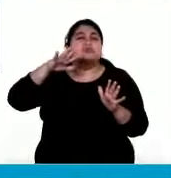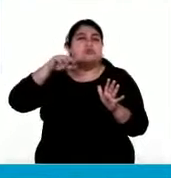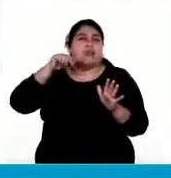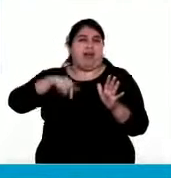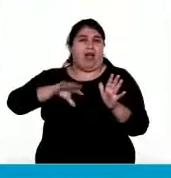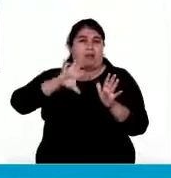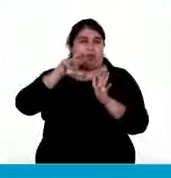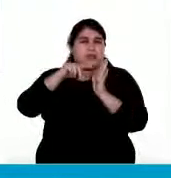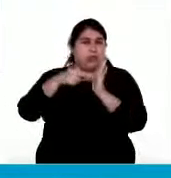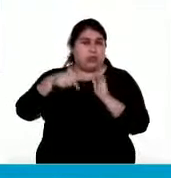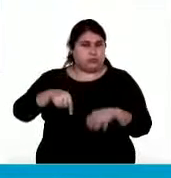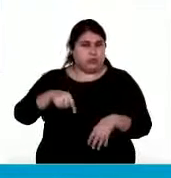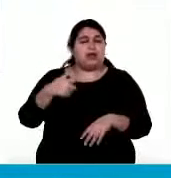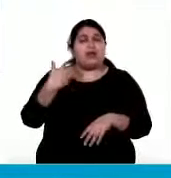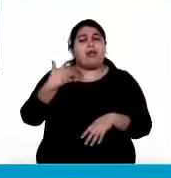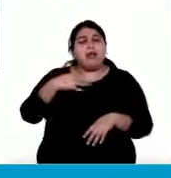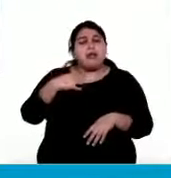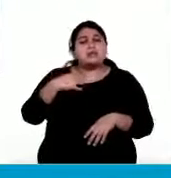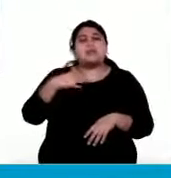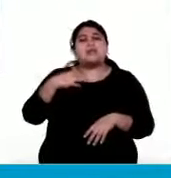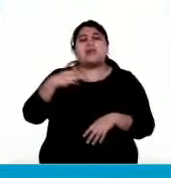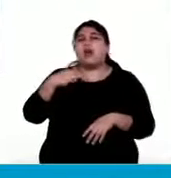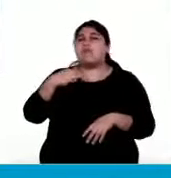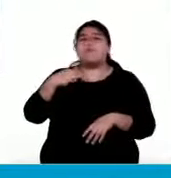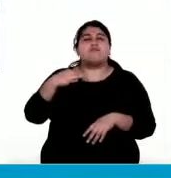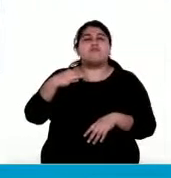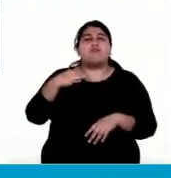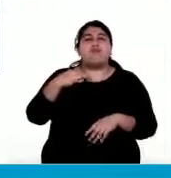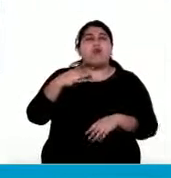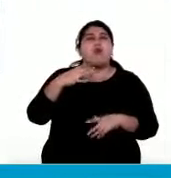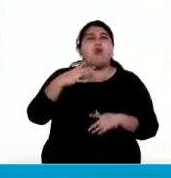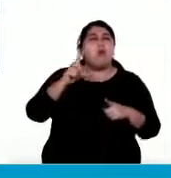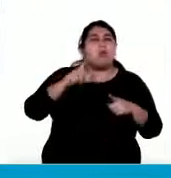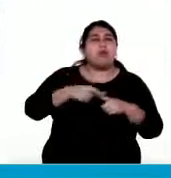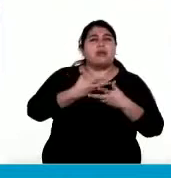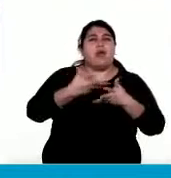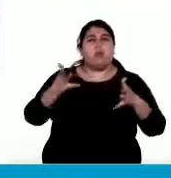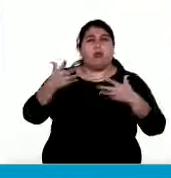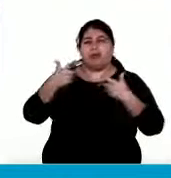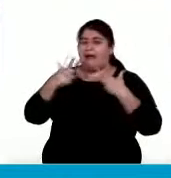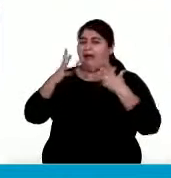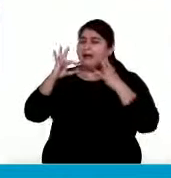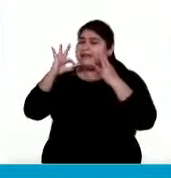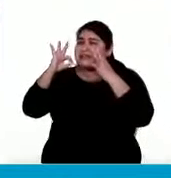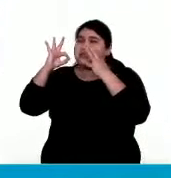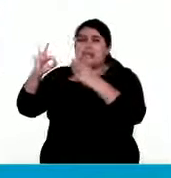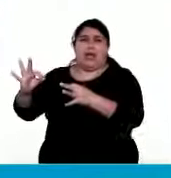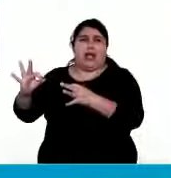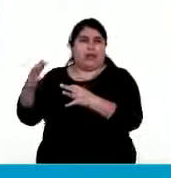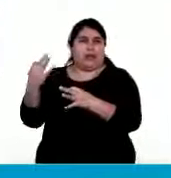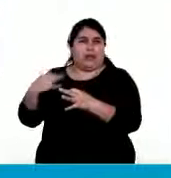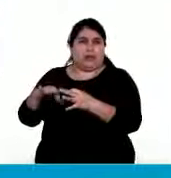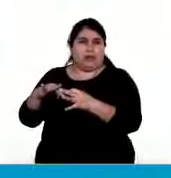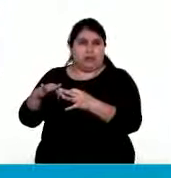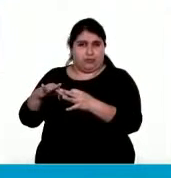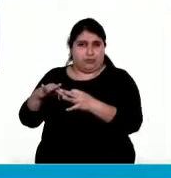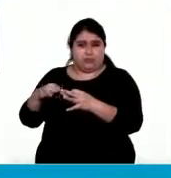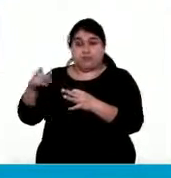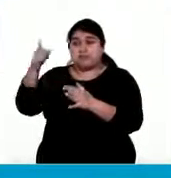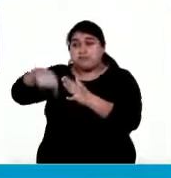Tenemos que poder llegar con todas las fuerzas públicas a esos lugares que hoy se sienten desprotegidos y a la buena de